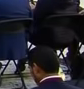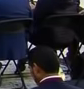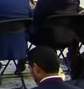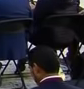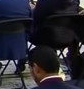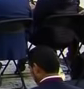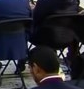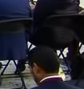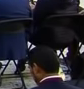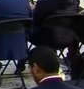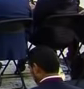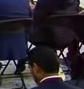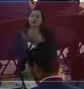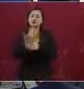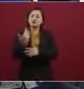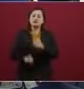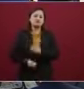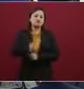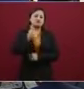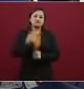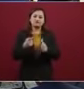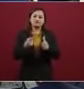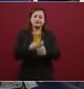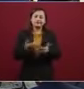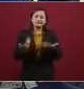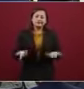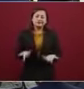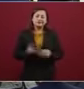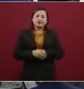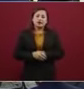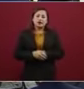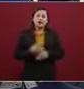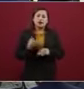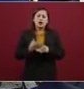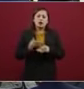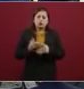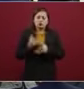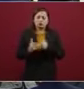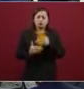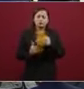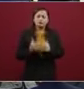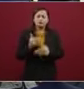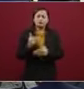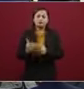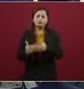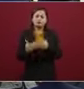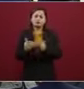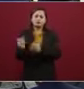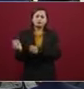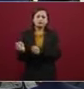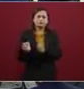mañana. Consecuentemente, están en ese proceso de inmersión